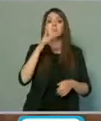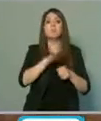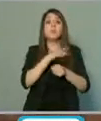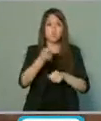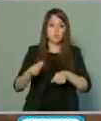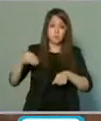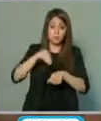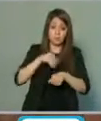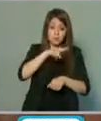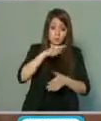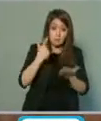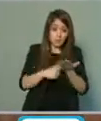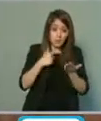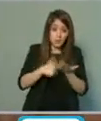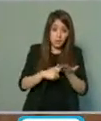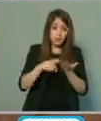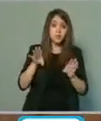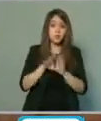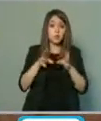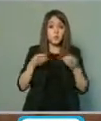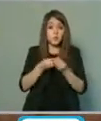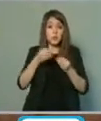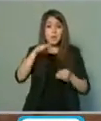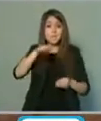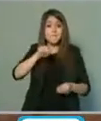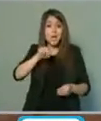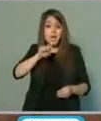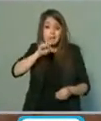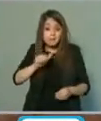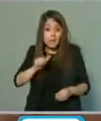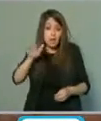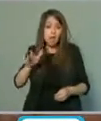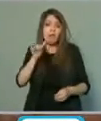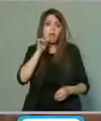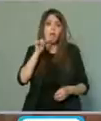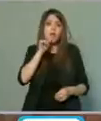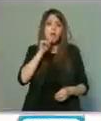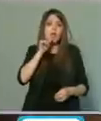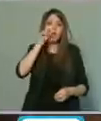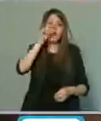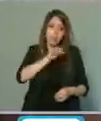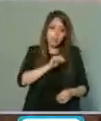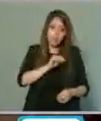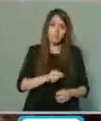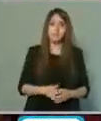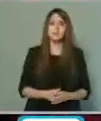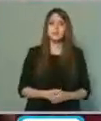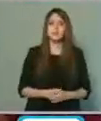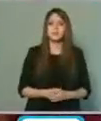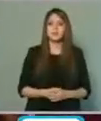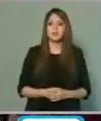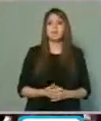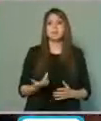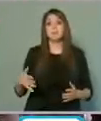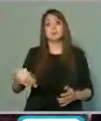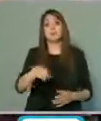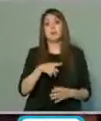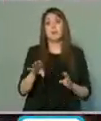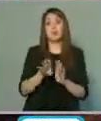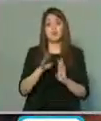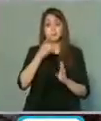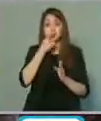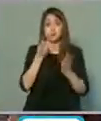grasa, entonces como va la masa, el atole de masa, pues se cortaría. Bueno, pues como dicen por ahí,